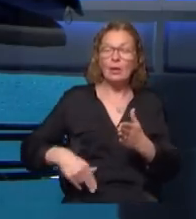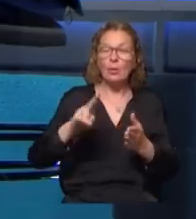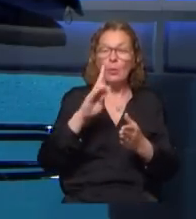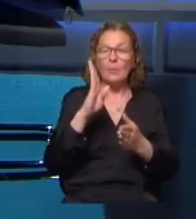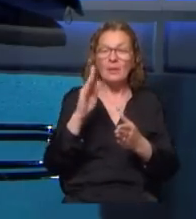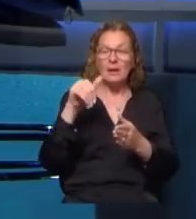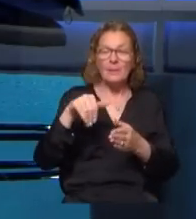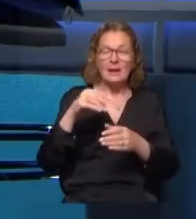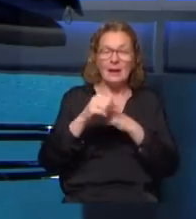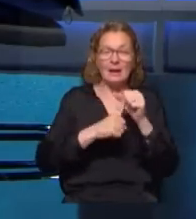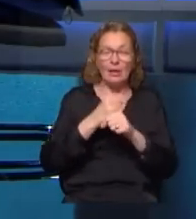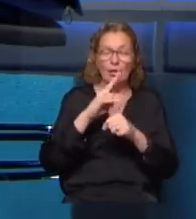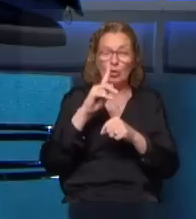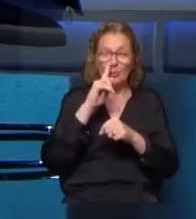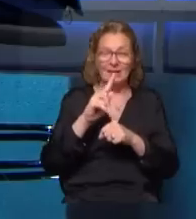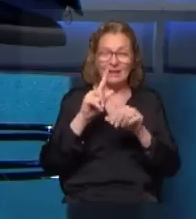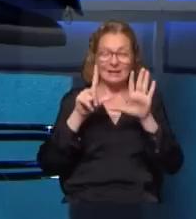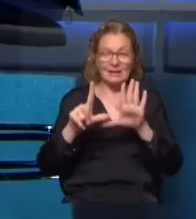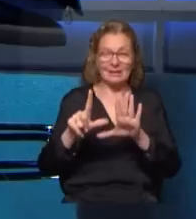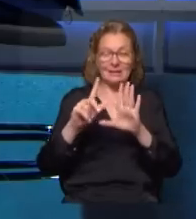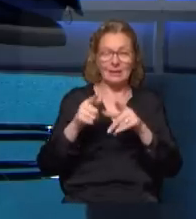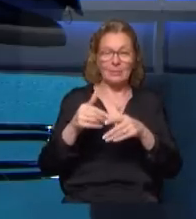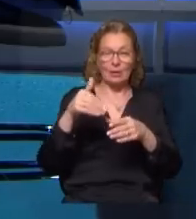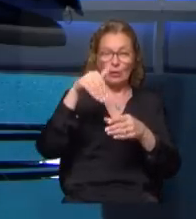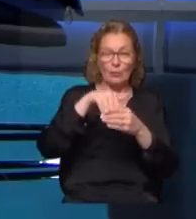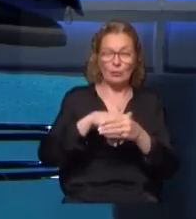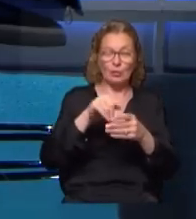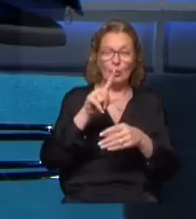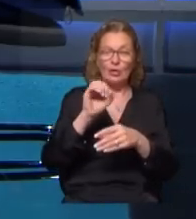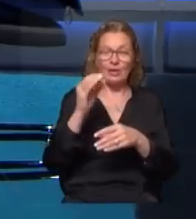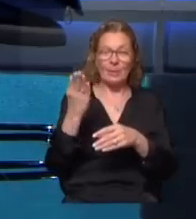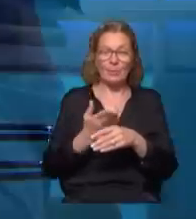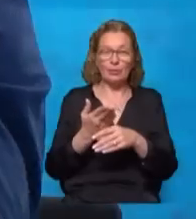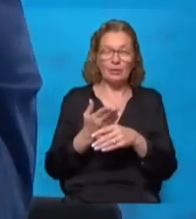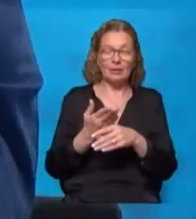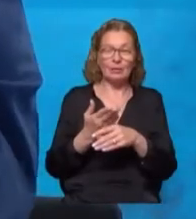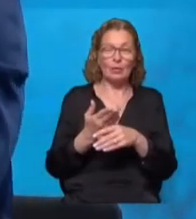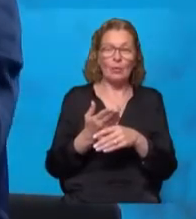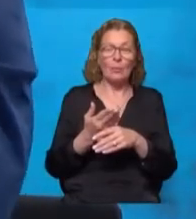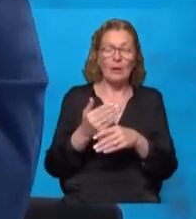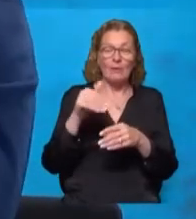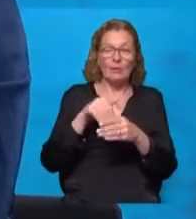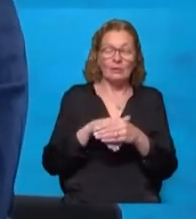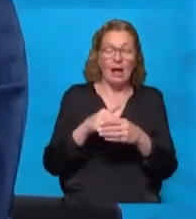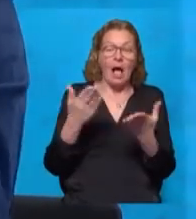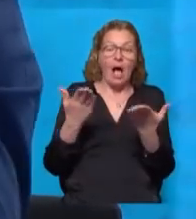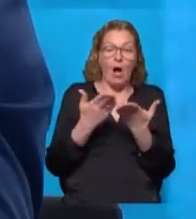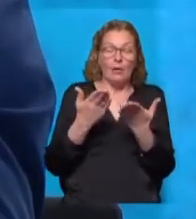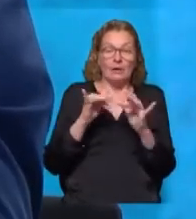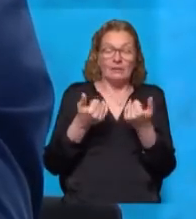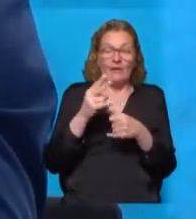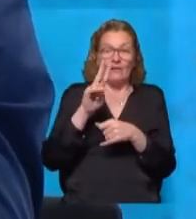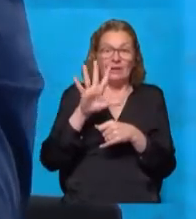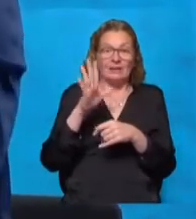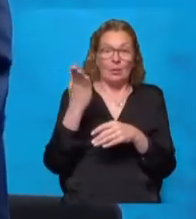año 2017 y habilitar también la instancia de referéndum con el 10% de los habilitados para votar cuando en la actualidad es de un